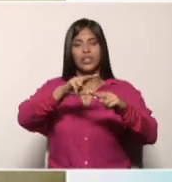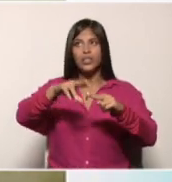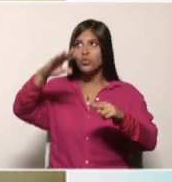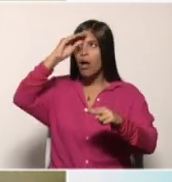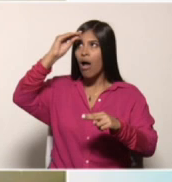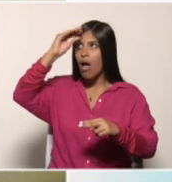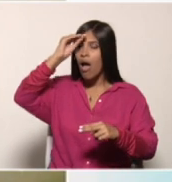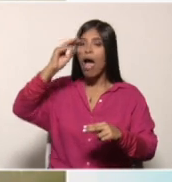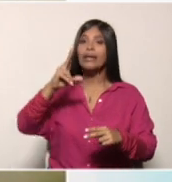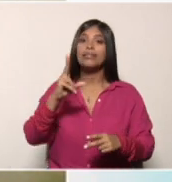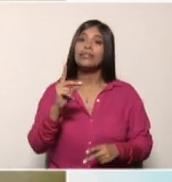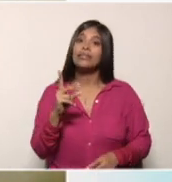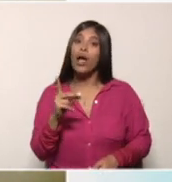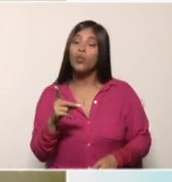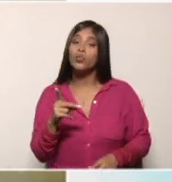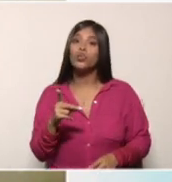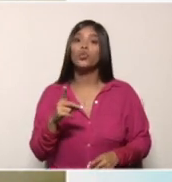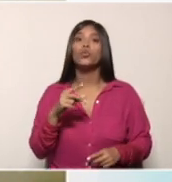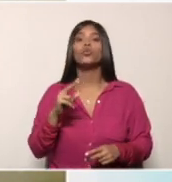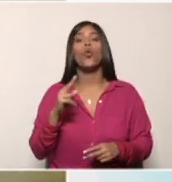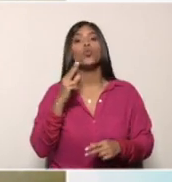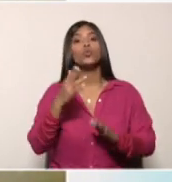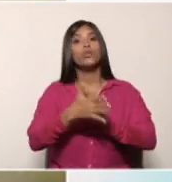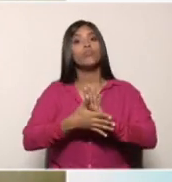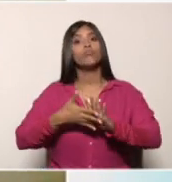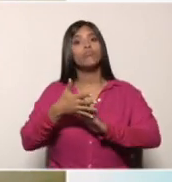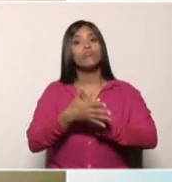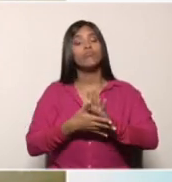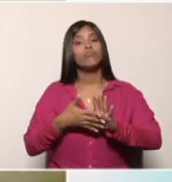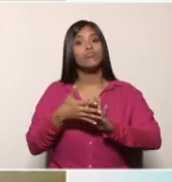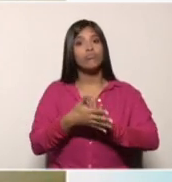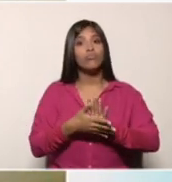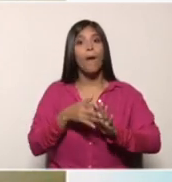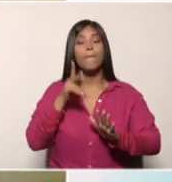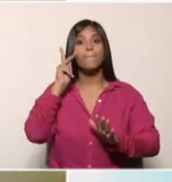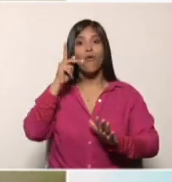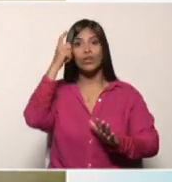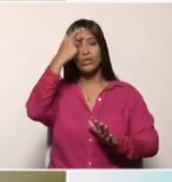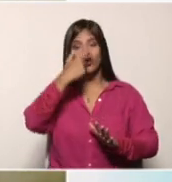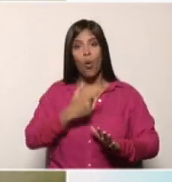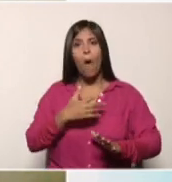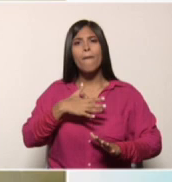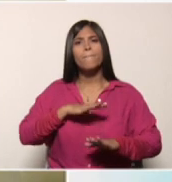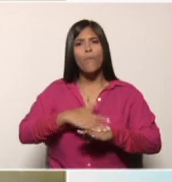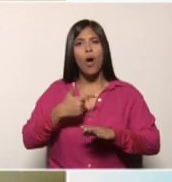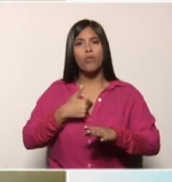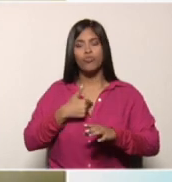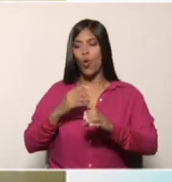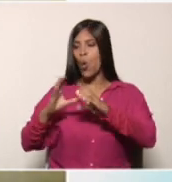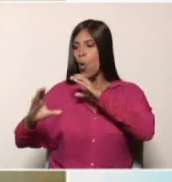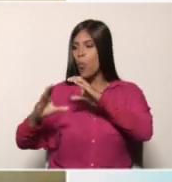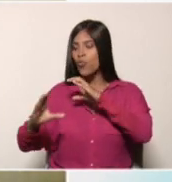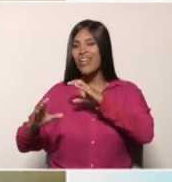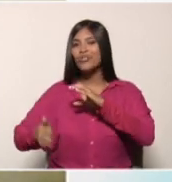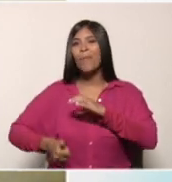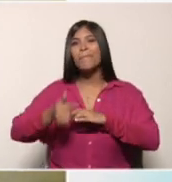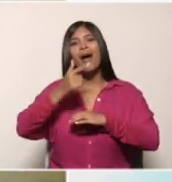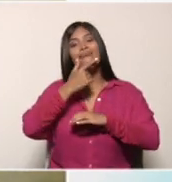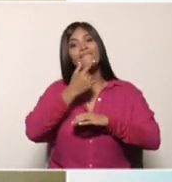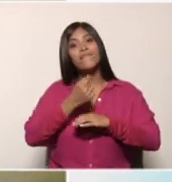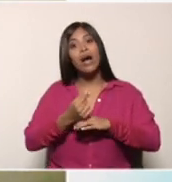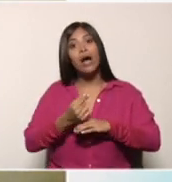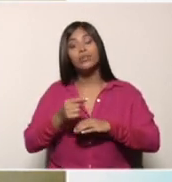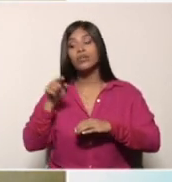En segundo lugar, el uso de la lengua de señas venezolana por parte del docente, porque favorece el entorno lingüístico y mejora